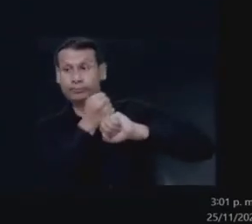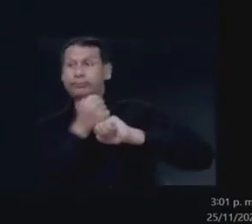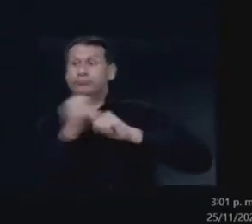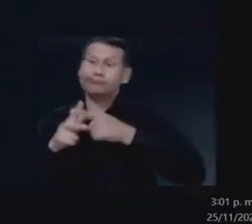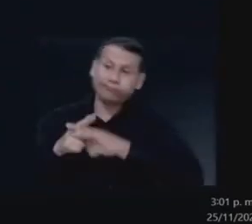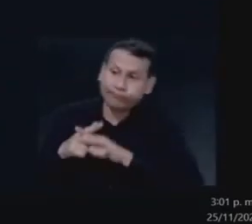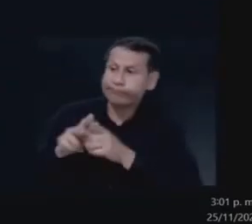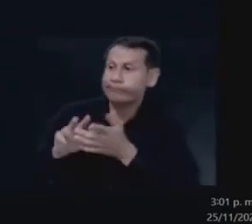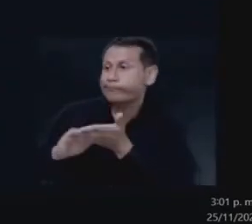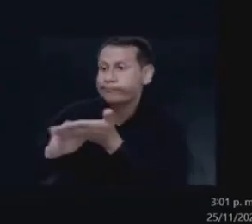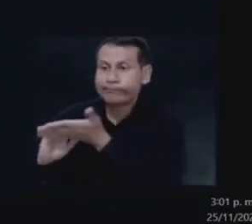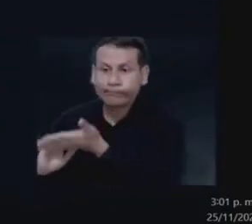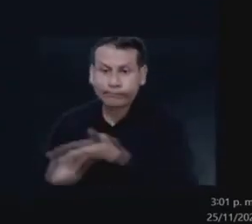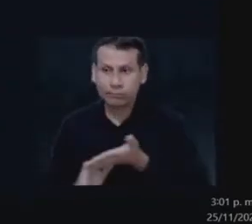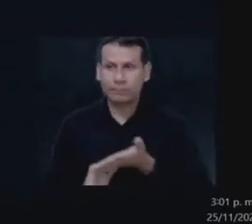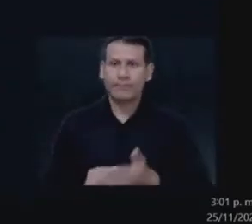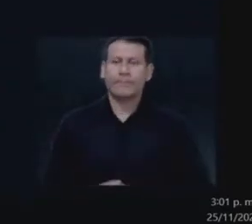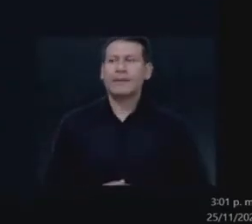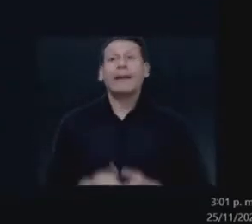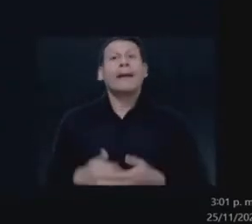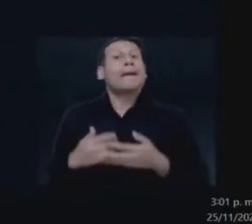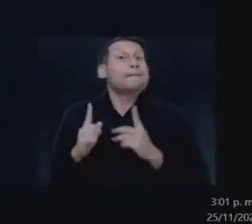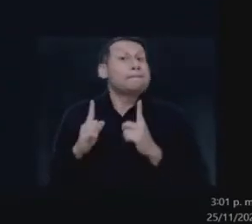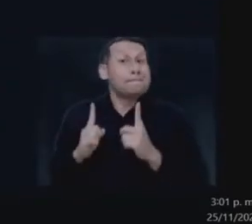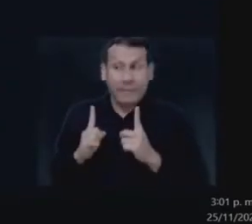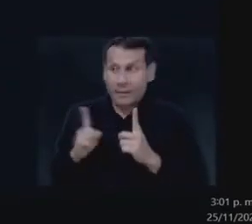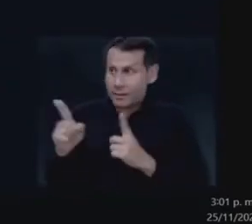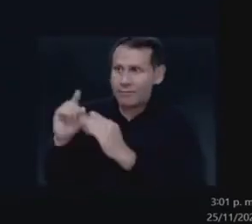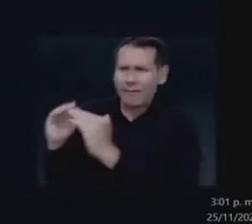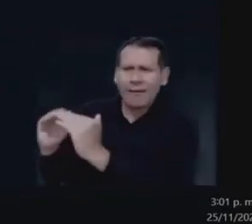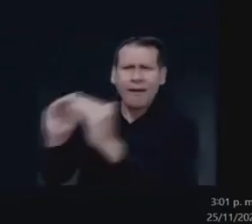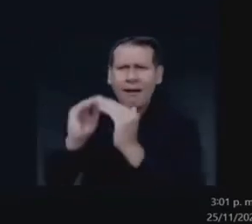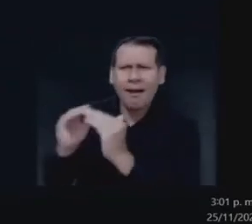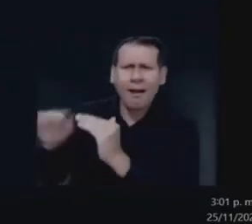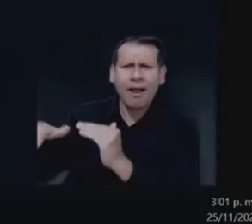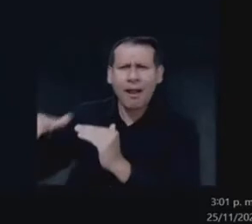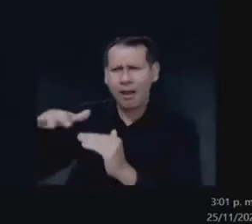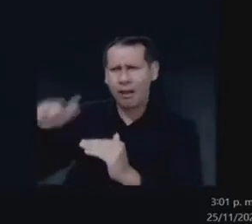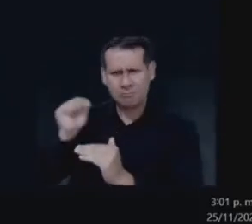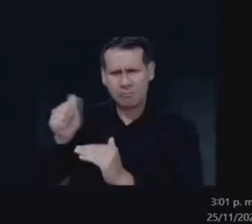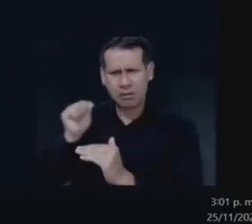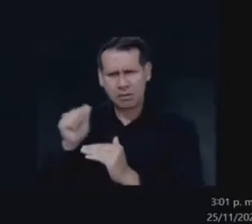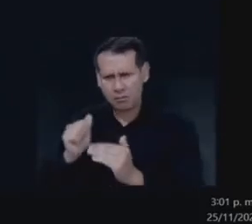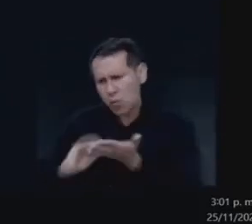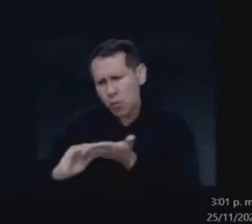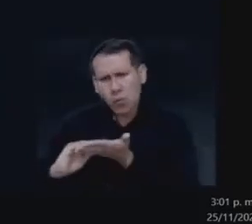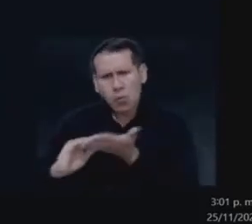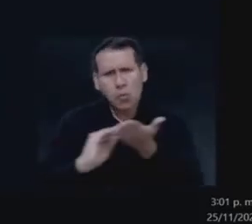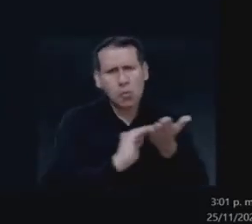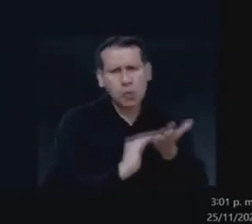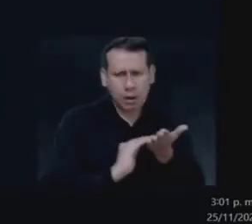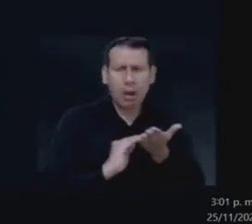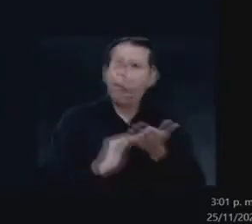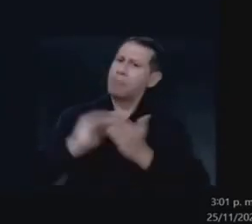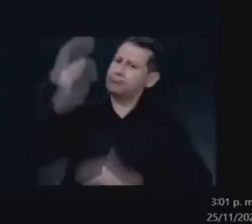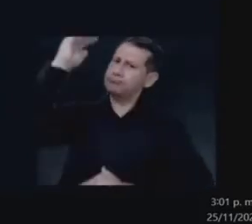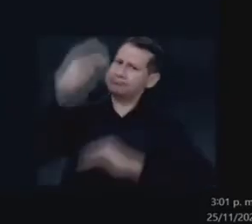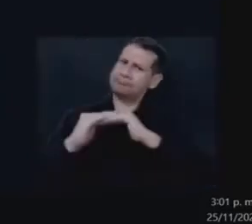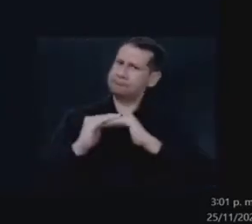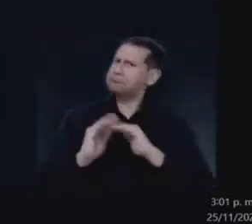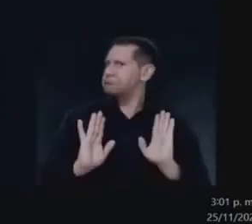los mismos vecinos son responsables de sus redes, esos costos desaparecen. Entonces, hay que buscar la manera